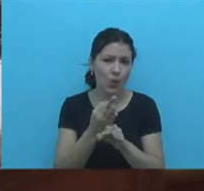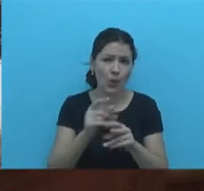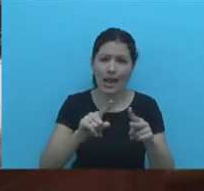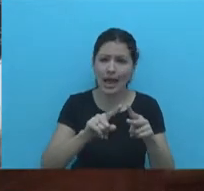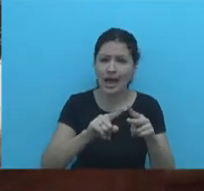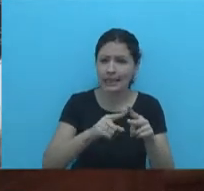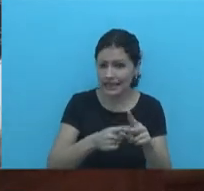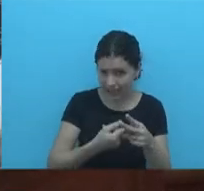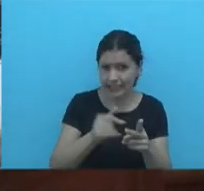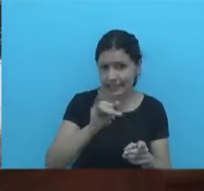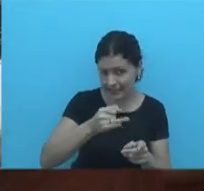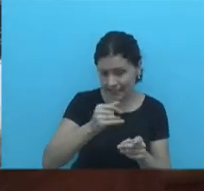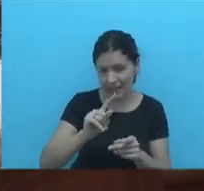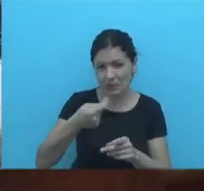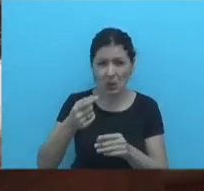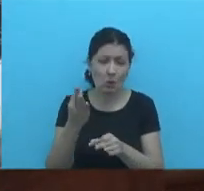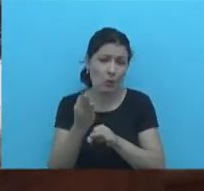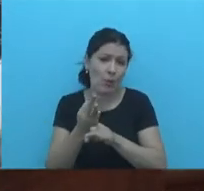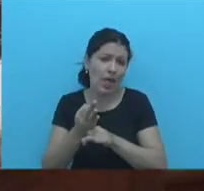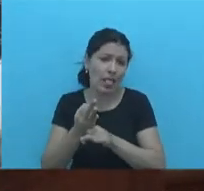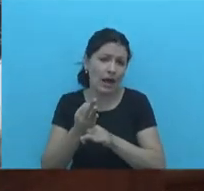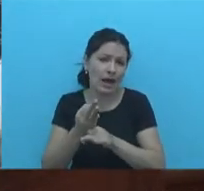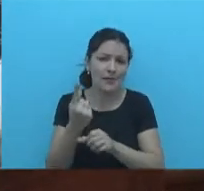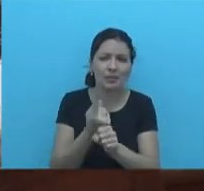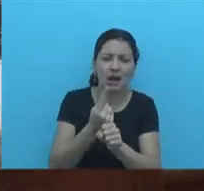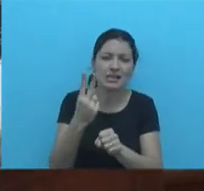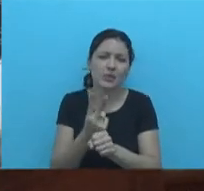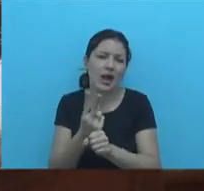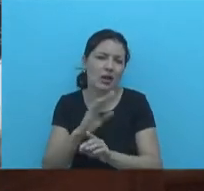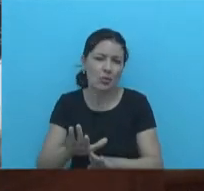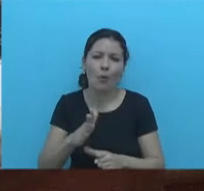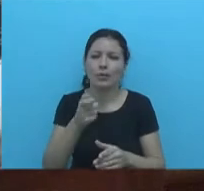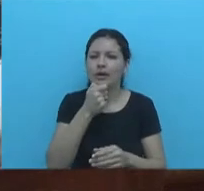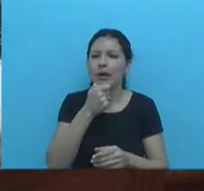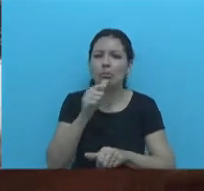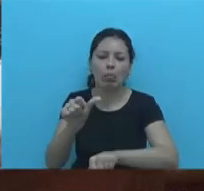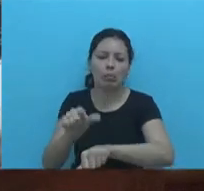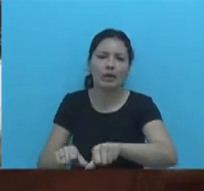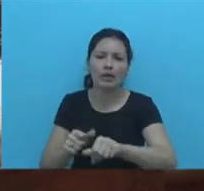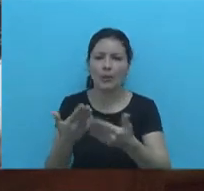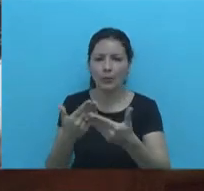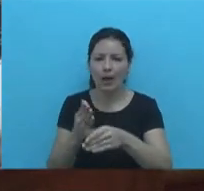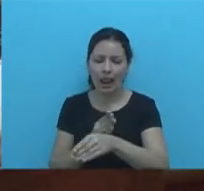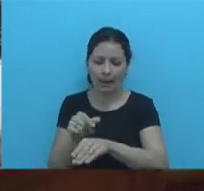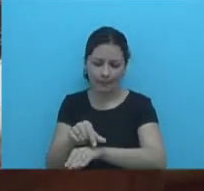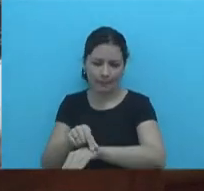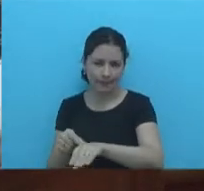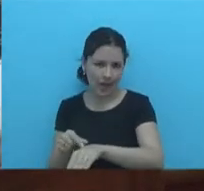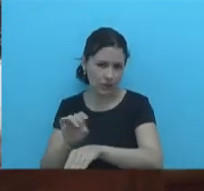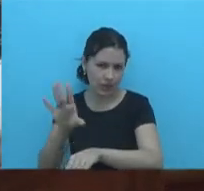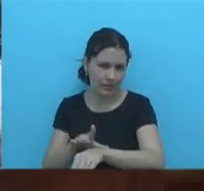que generalmente son fisuras leves, no creo que se lleve a un extremo de tener una sala de enfermería.